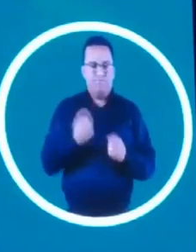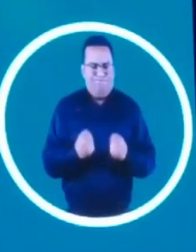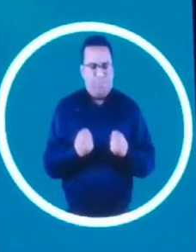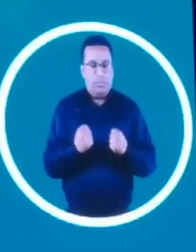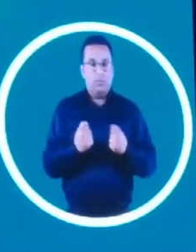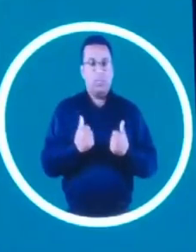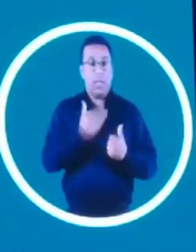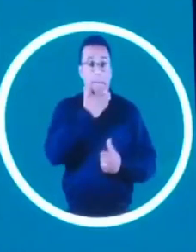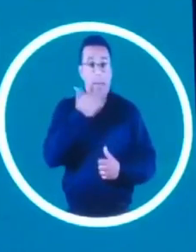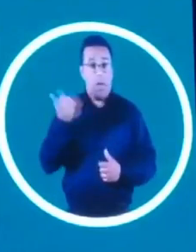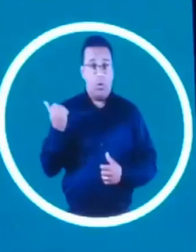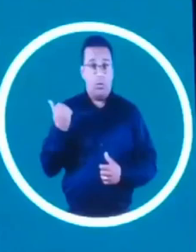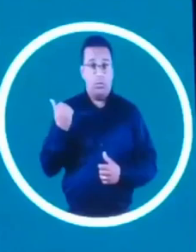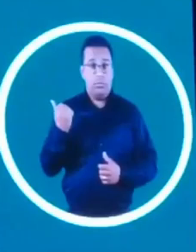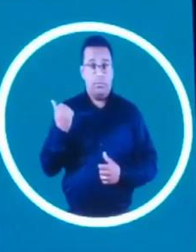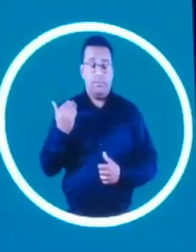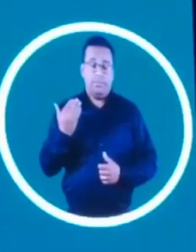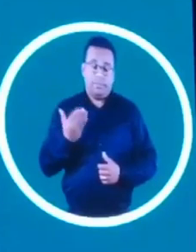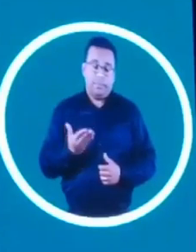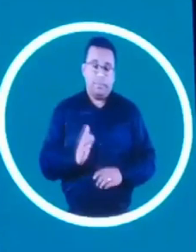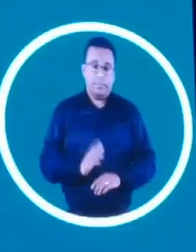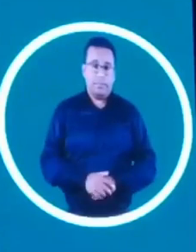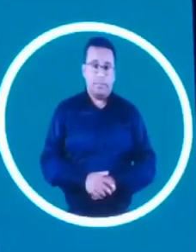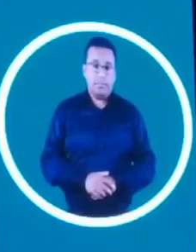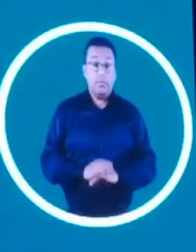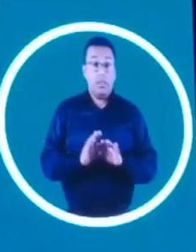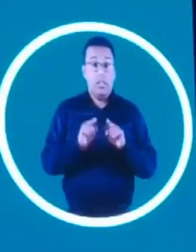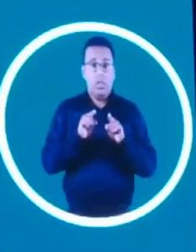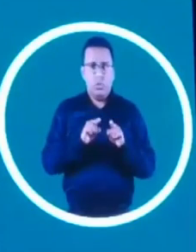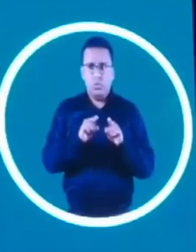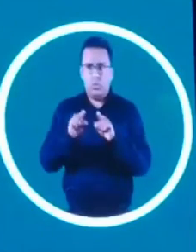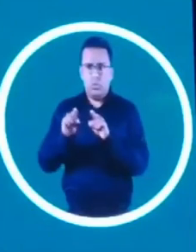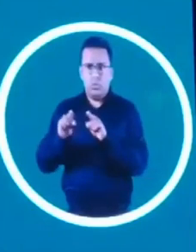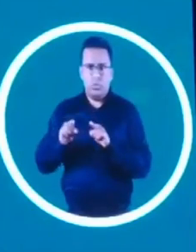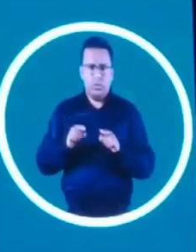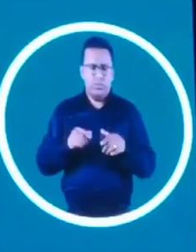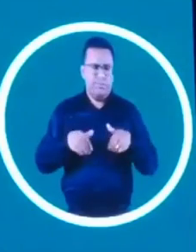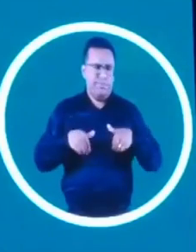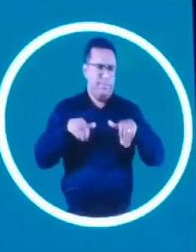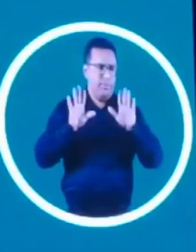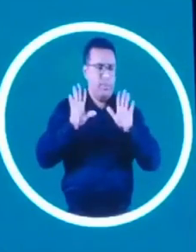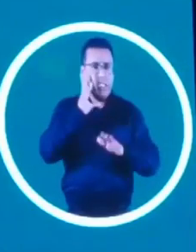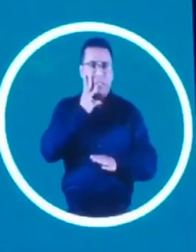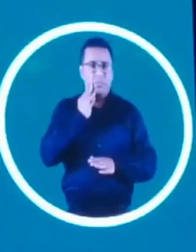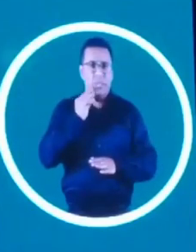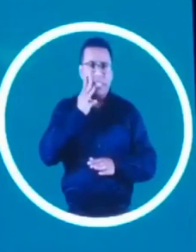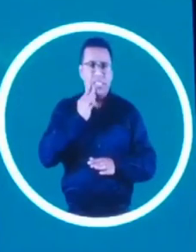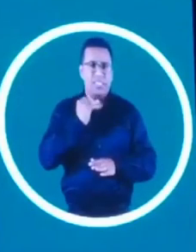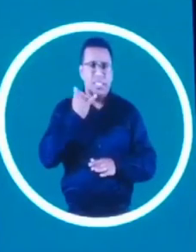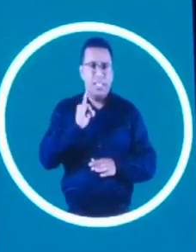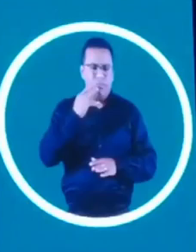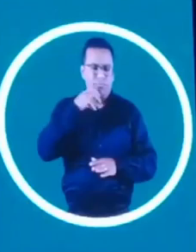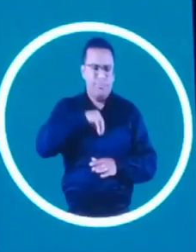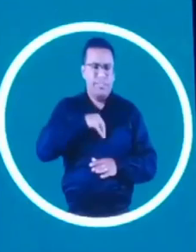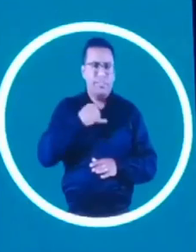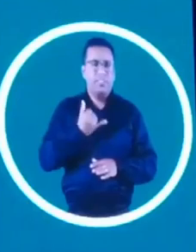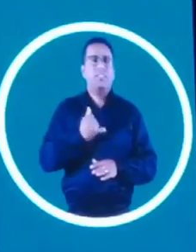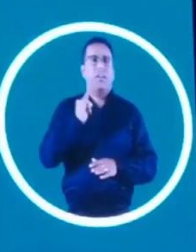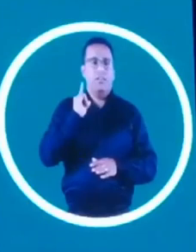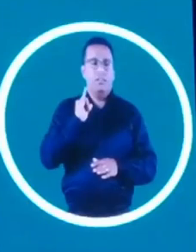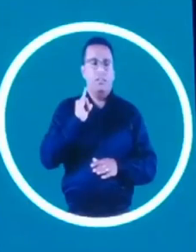comercio. Y entonces ustedes tienen toda una experiencia de cómo se hace eso. Creo que